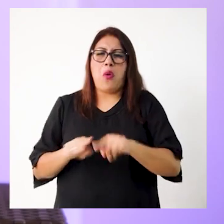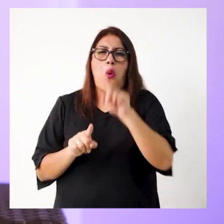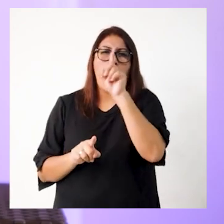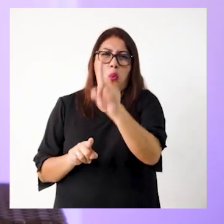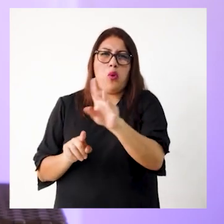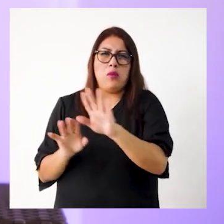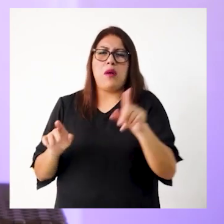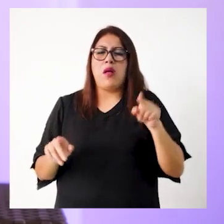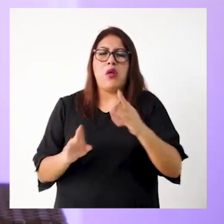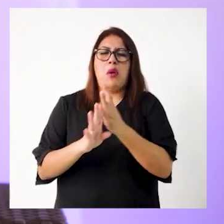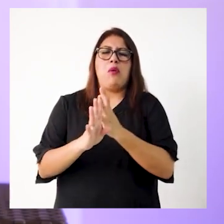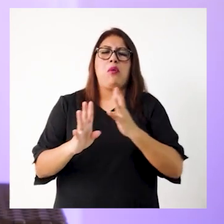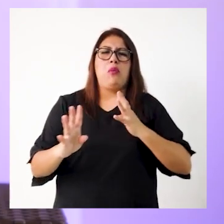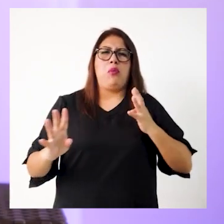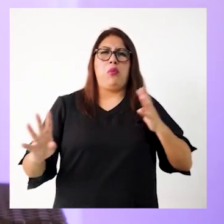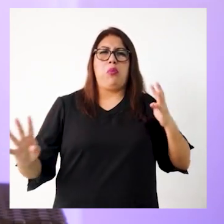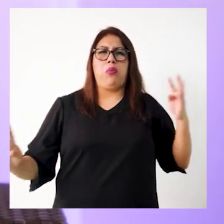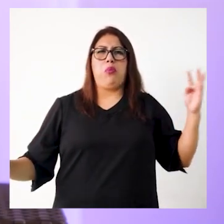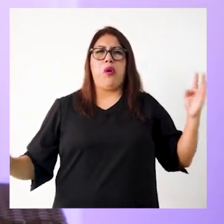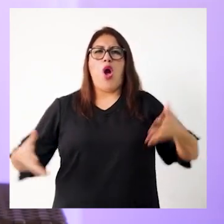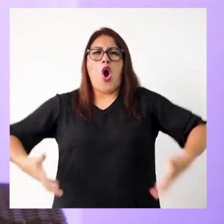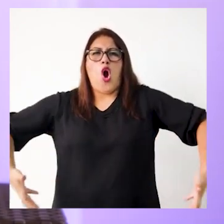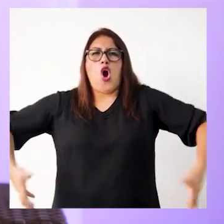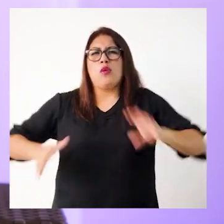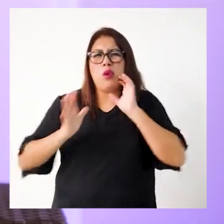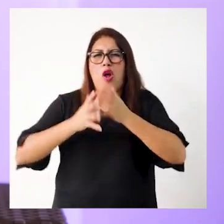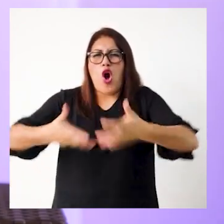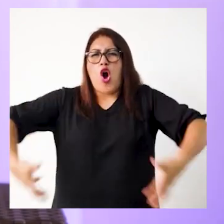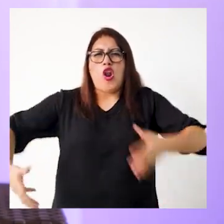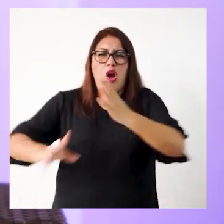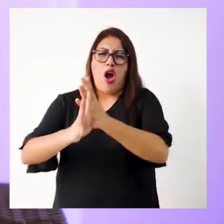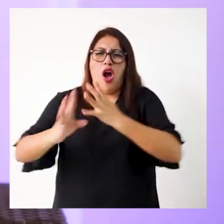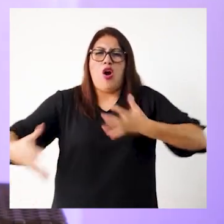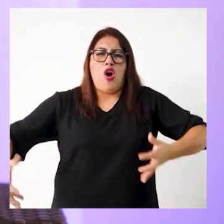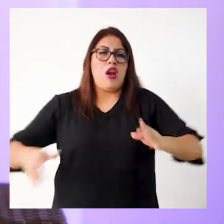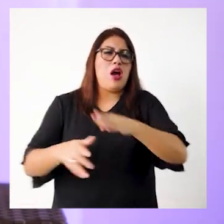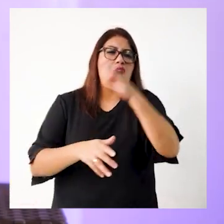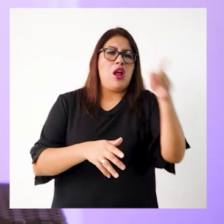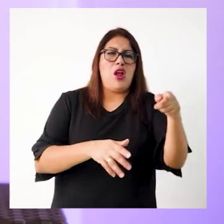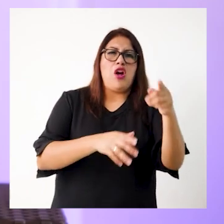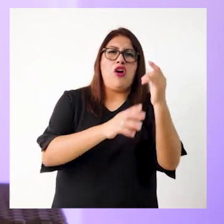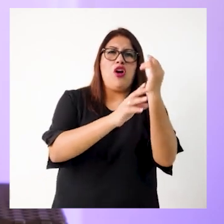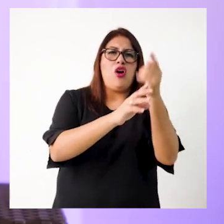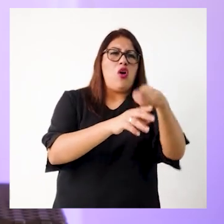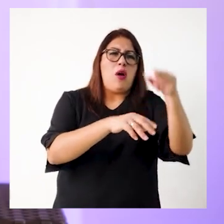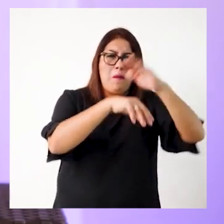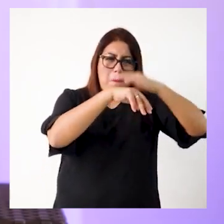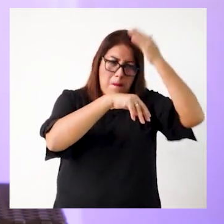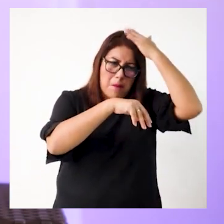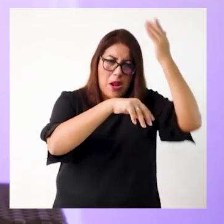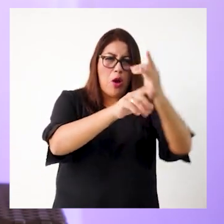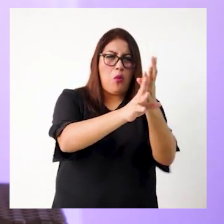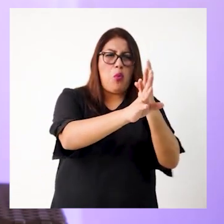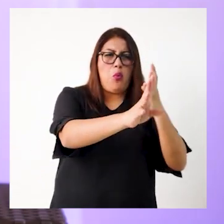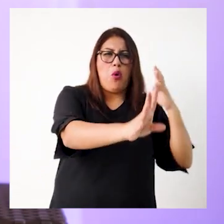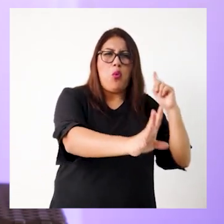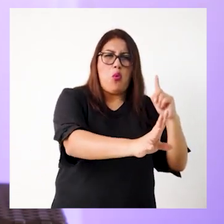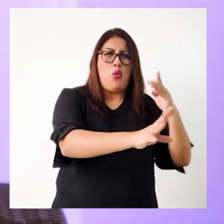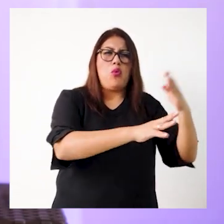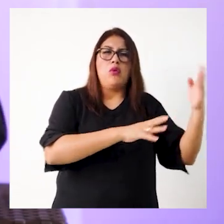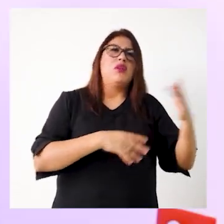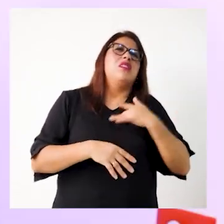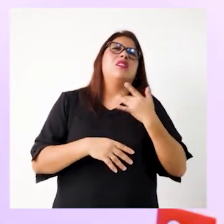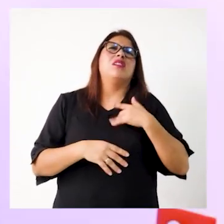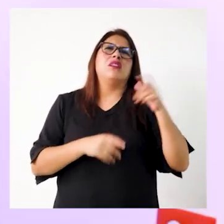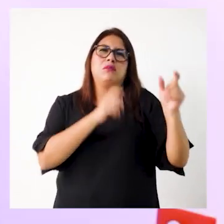una ventanilla donde diga aquí van a entrar todas las gordas a hacer cola. Otra ventana que diga aquí van a hacer cola todos los calvos. ¿Cómo se